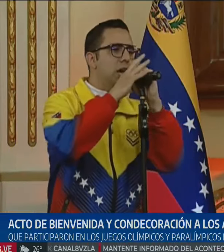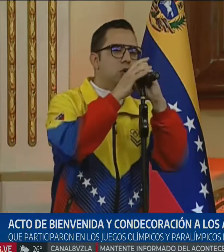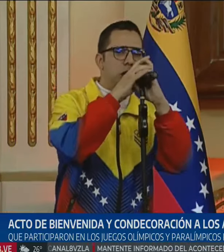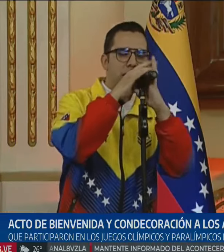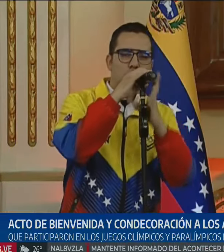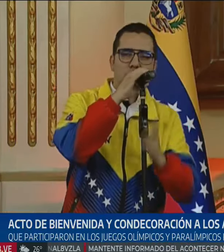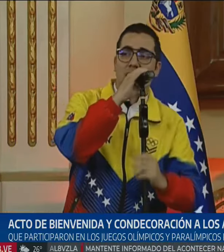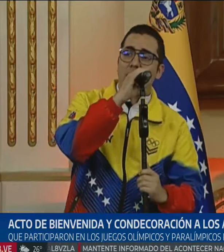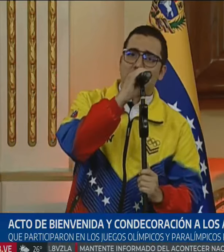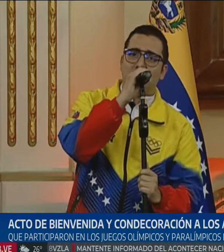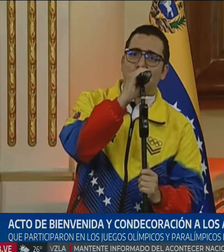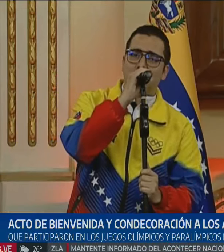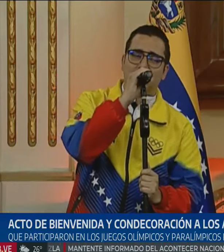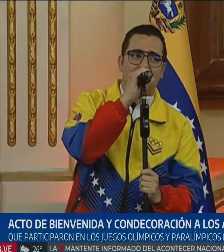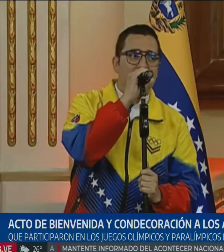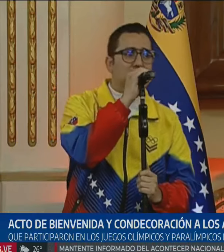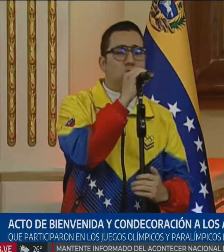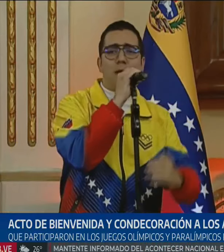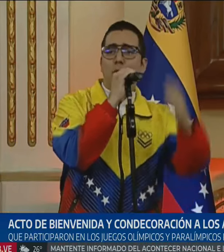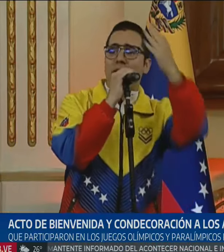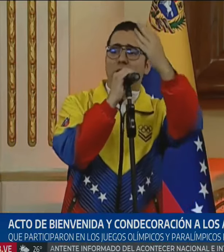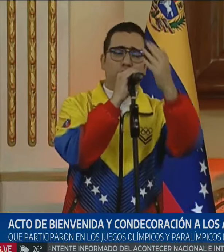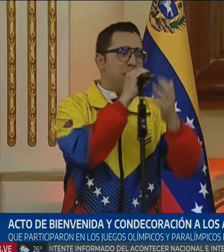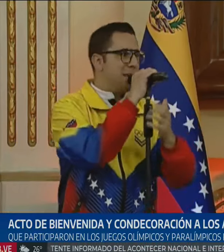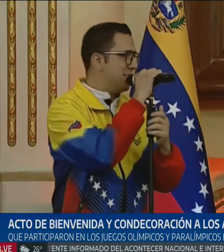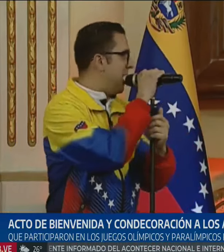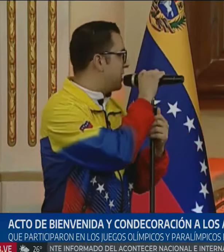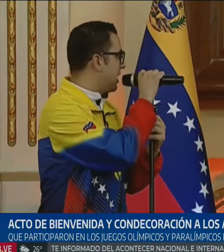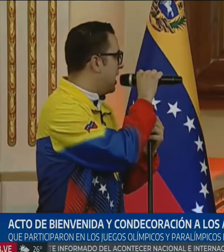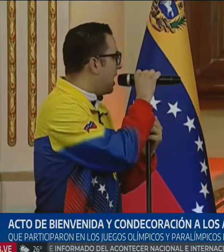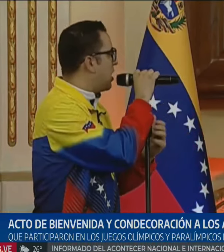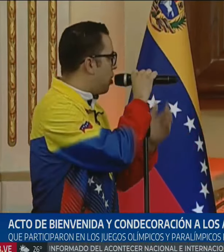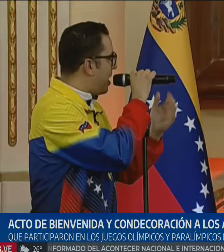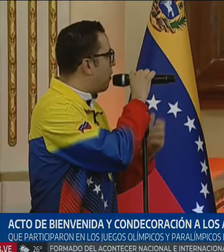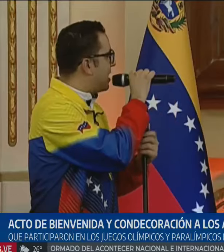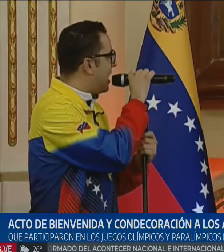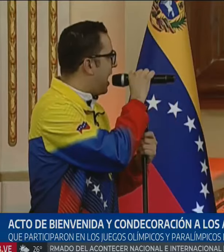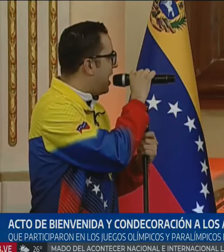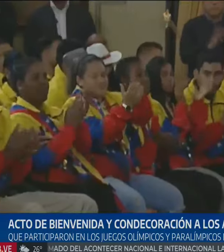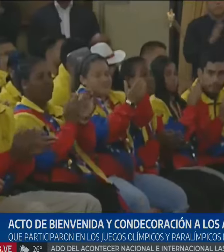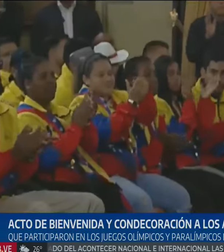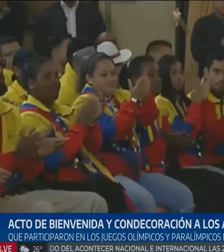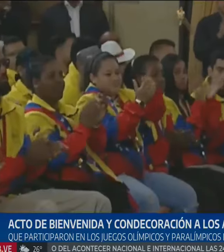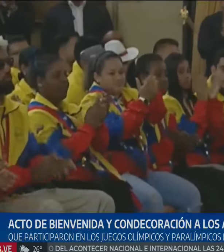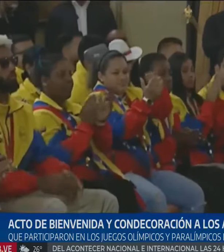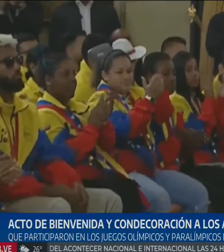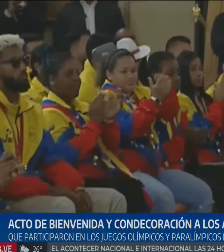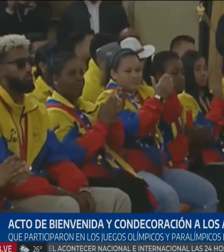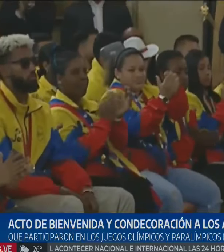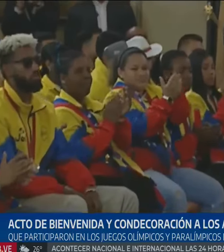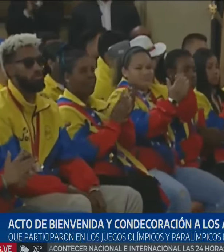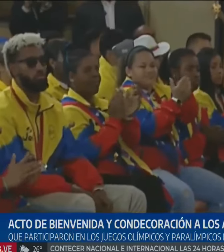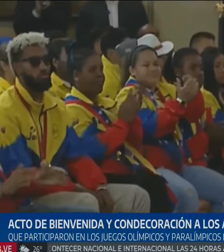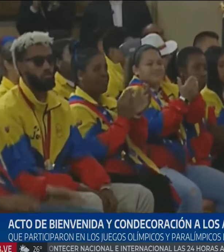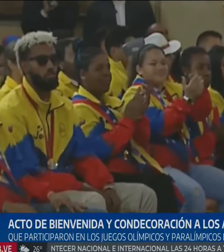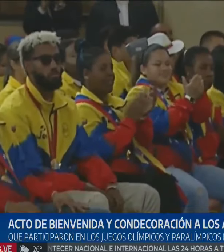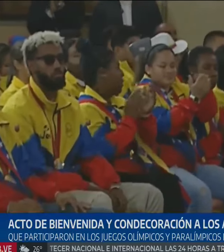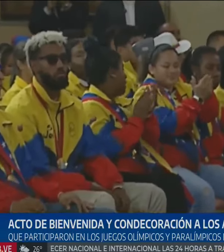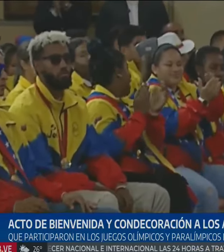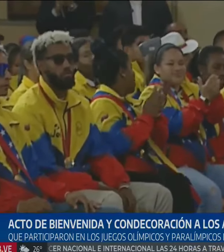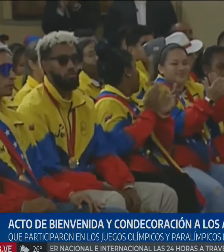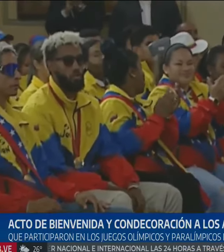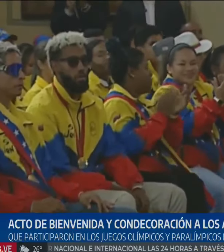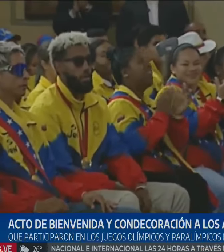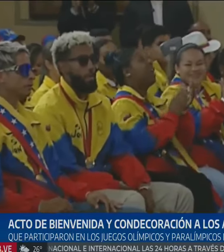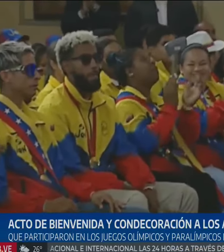unos héroes y unas heroínas de la patria. Que Dios me lo bendiga a usted y, presidente, que Dios me lo bendiga y le dé mucha vida y salud para seguir apoyando